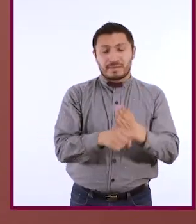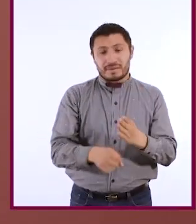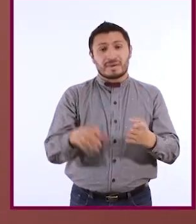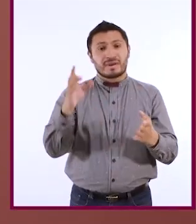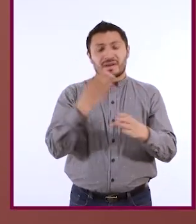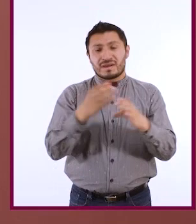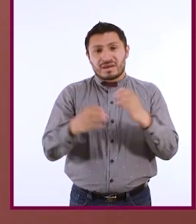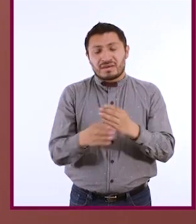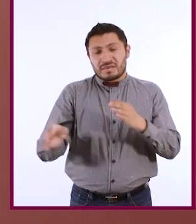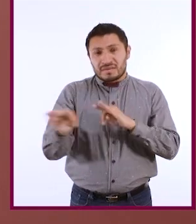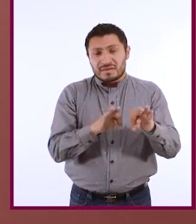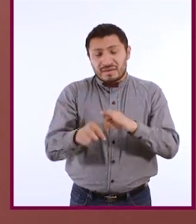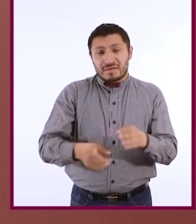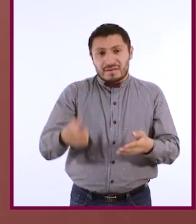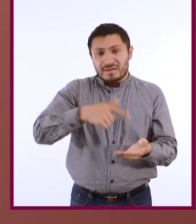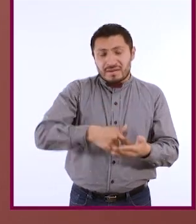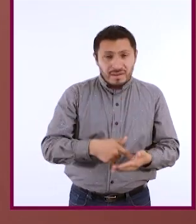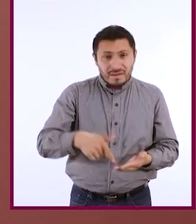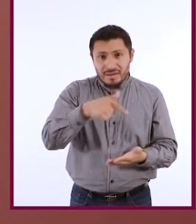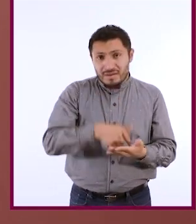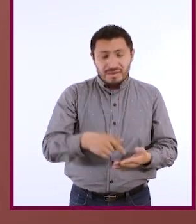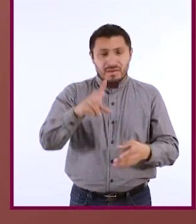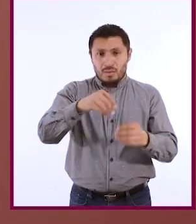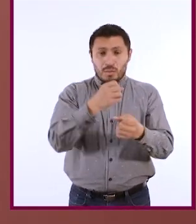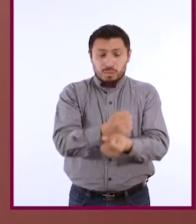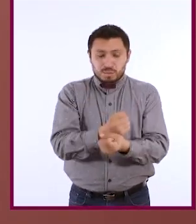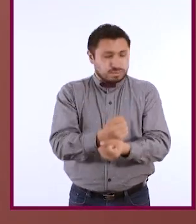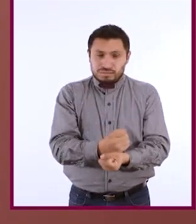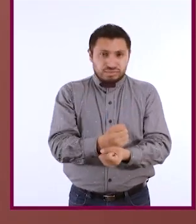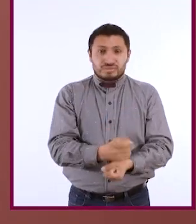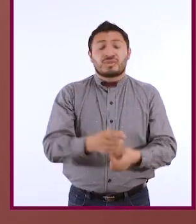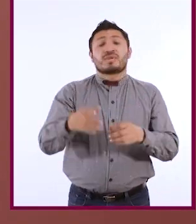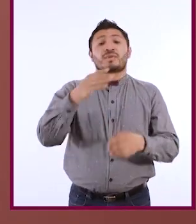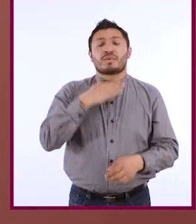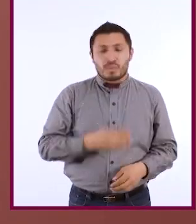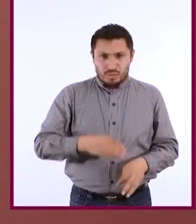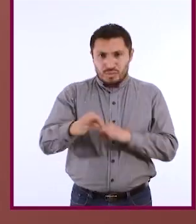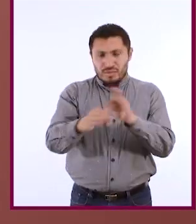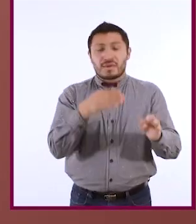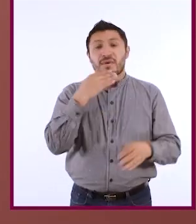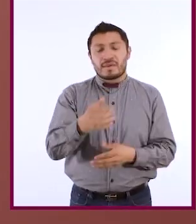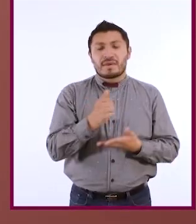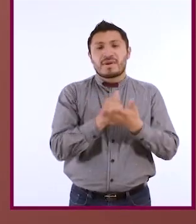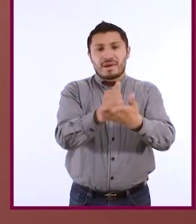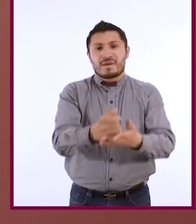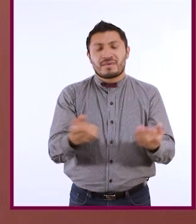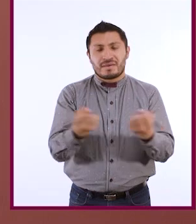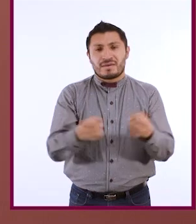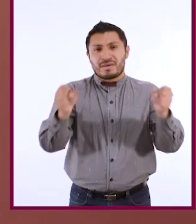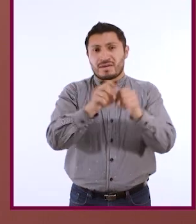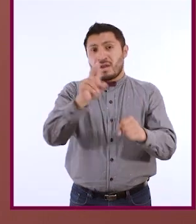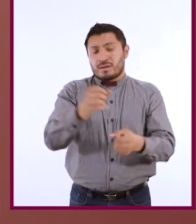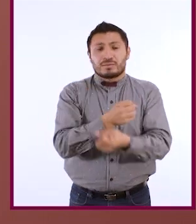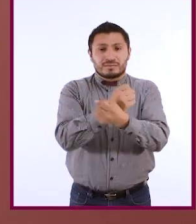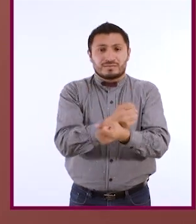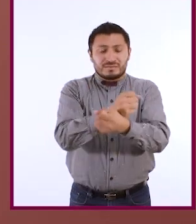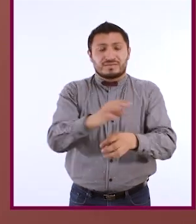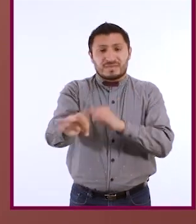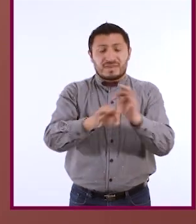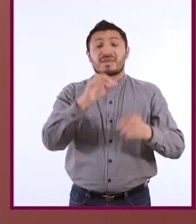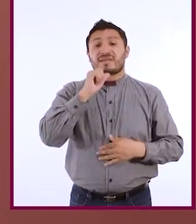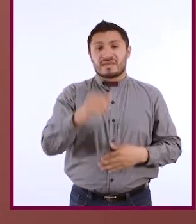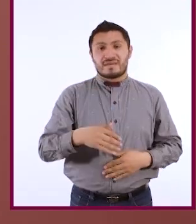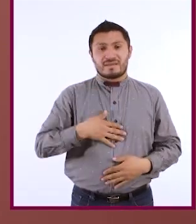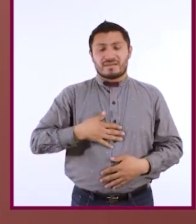productos elaborados localmente, sin explotación y bajo condiciones justas de trabajo ayuda a fomentar una sociedad sin explotación laboral,